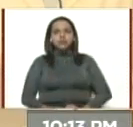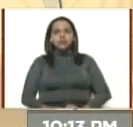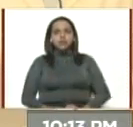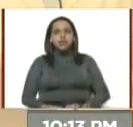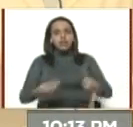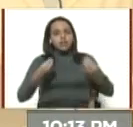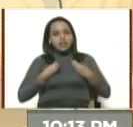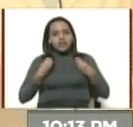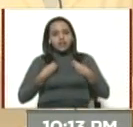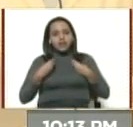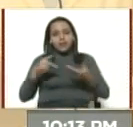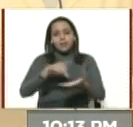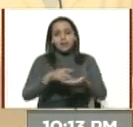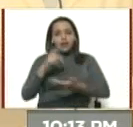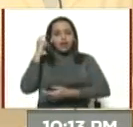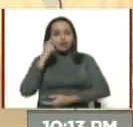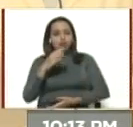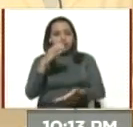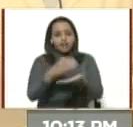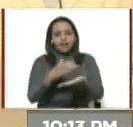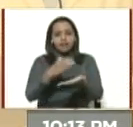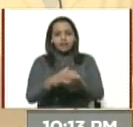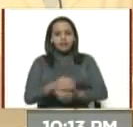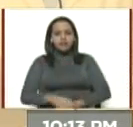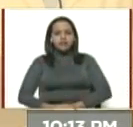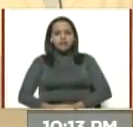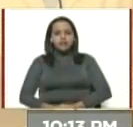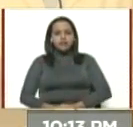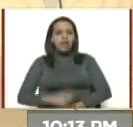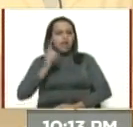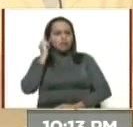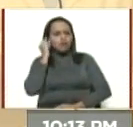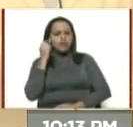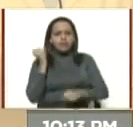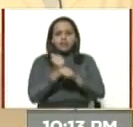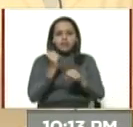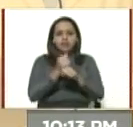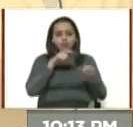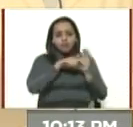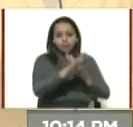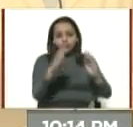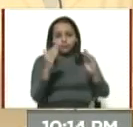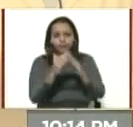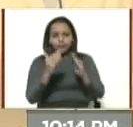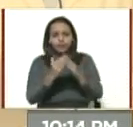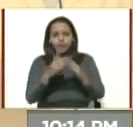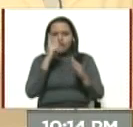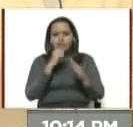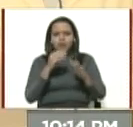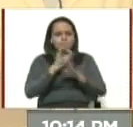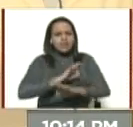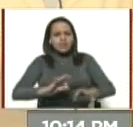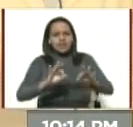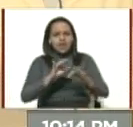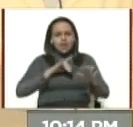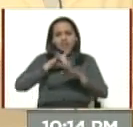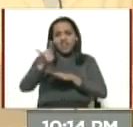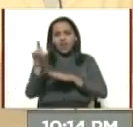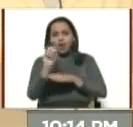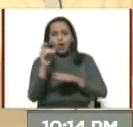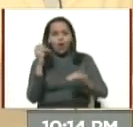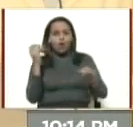muy populosa parroquia Sucre, Catia, una señora con oficios del hogar que no había tenido antecedentes de viaje ni